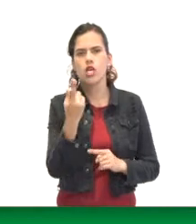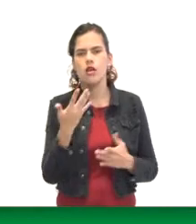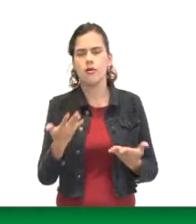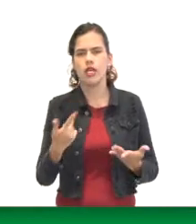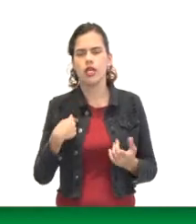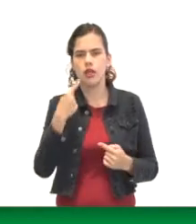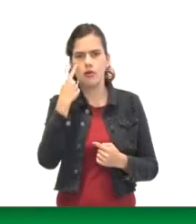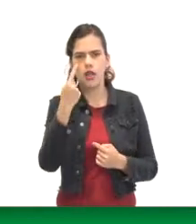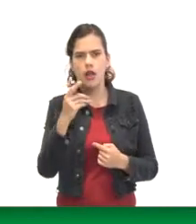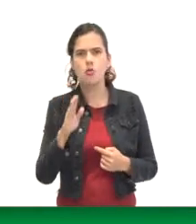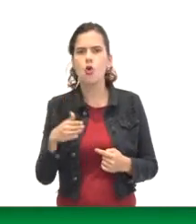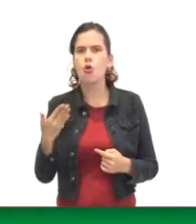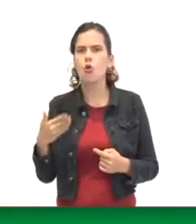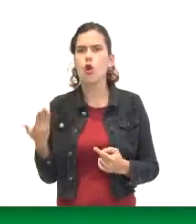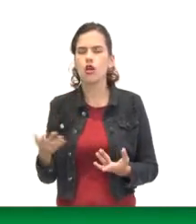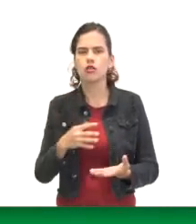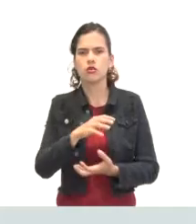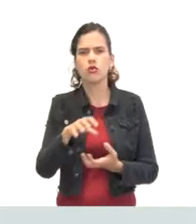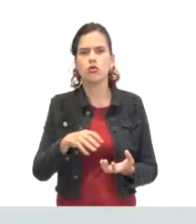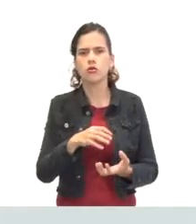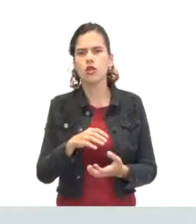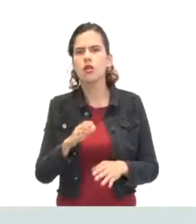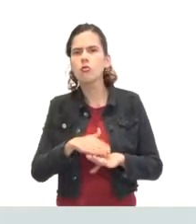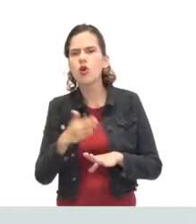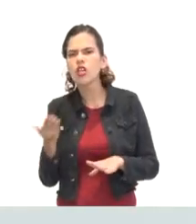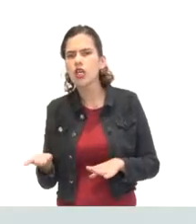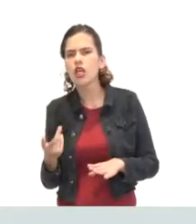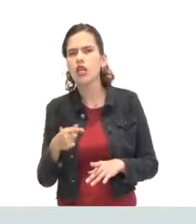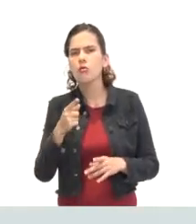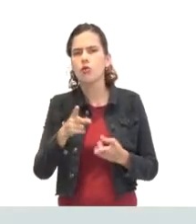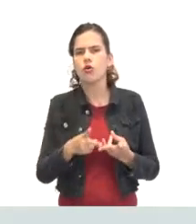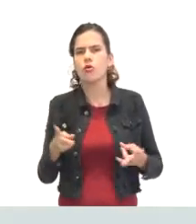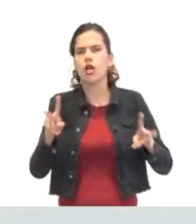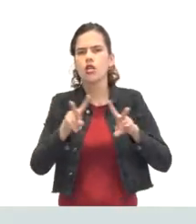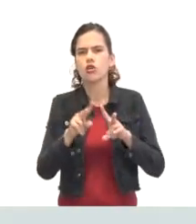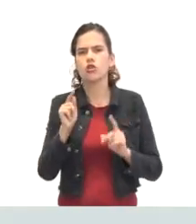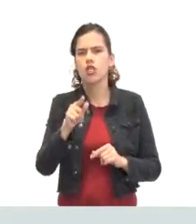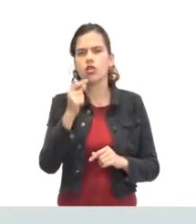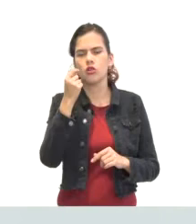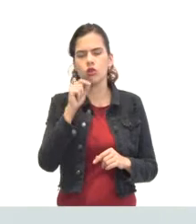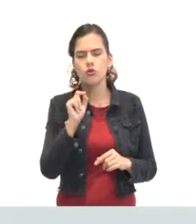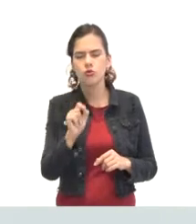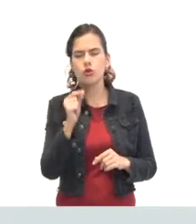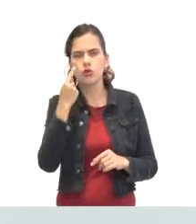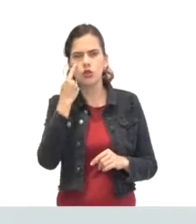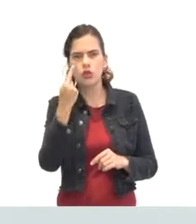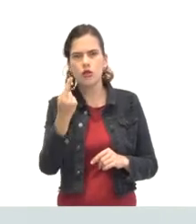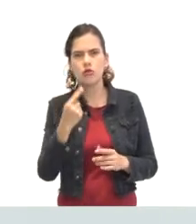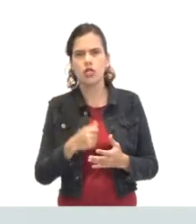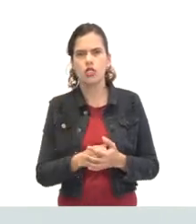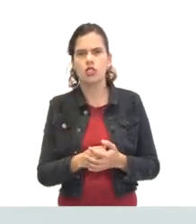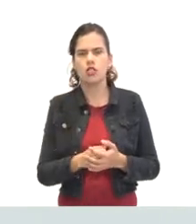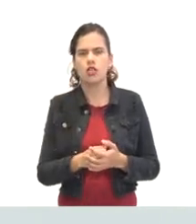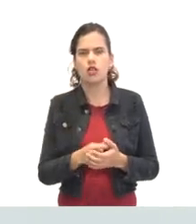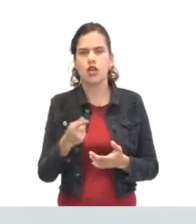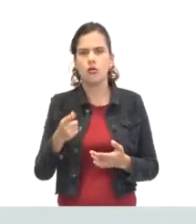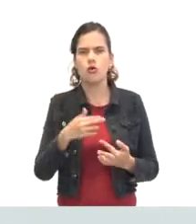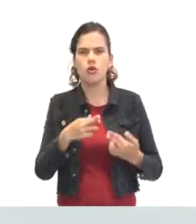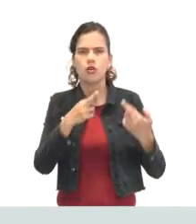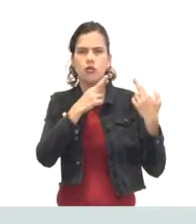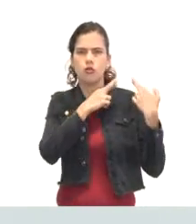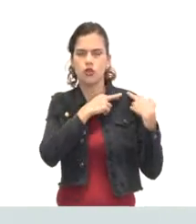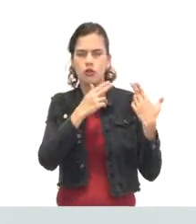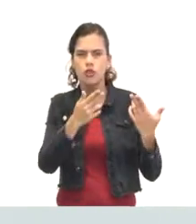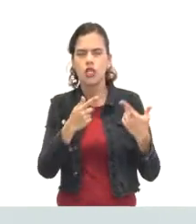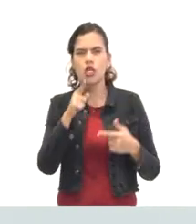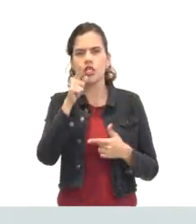nos demos cuenta de cuáles son los motivos, es bien valioso de que desde nuestro punto de vista nos hagamos corresponsables y